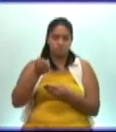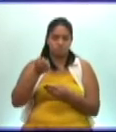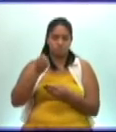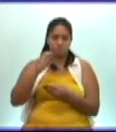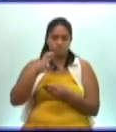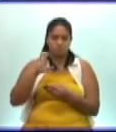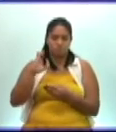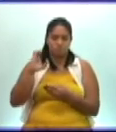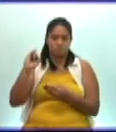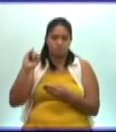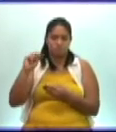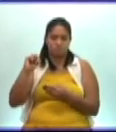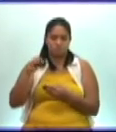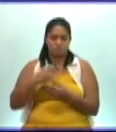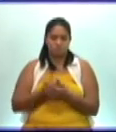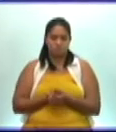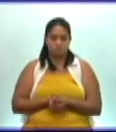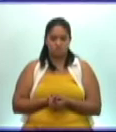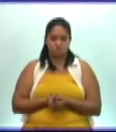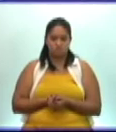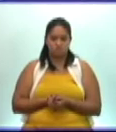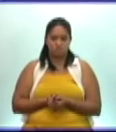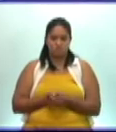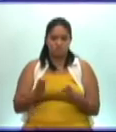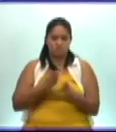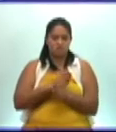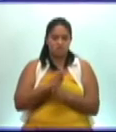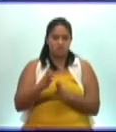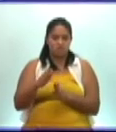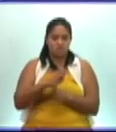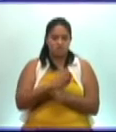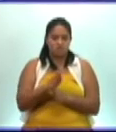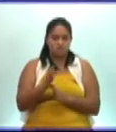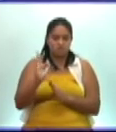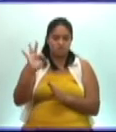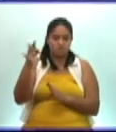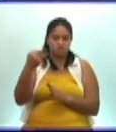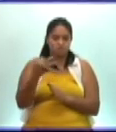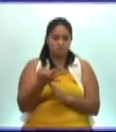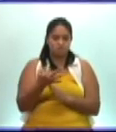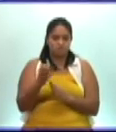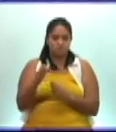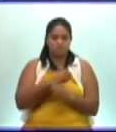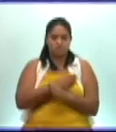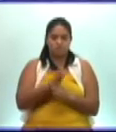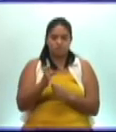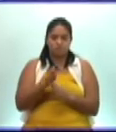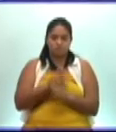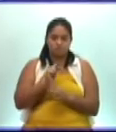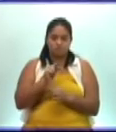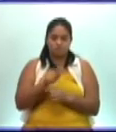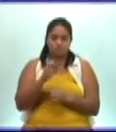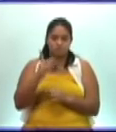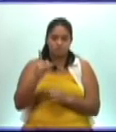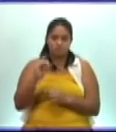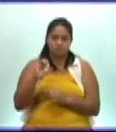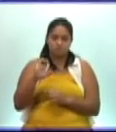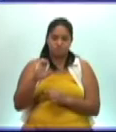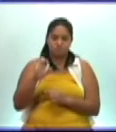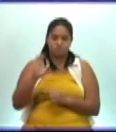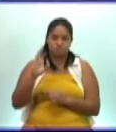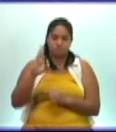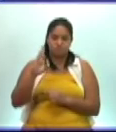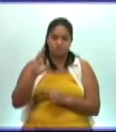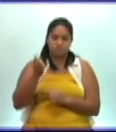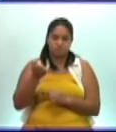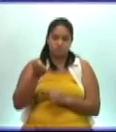que la desviación que experimentan las radiaciones al propagarse dan lugar a este fenómeno llamado difracción. Y